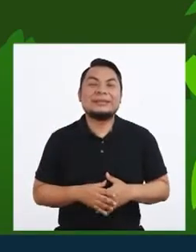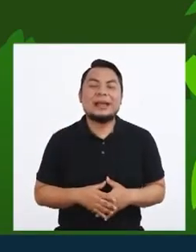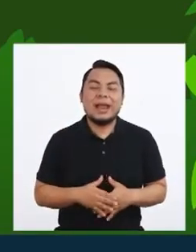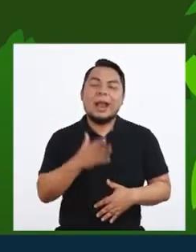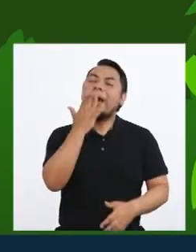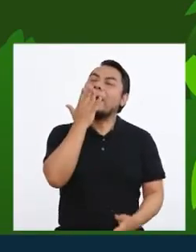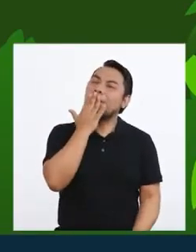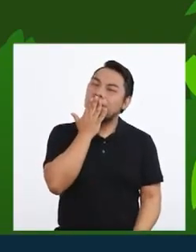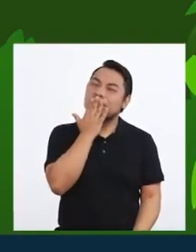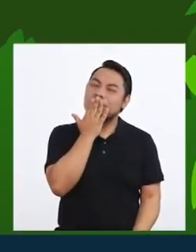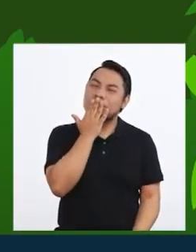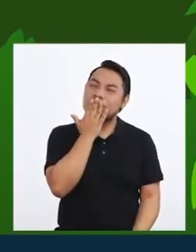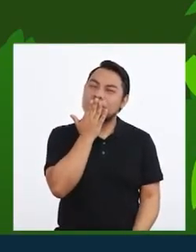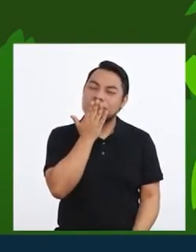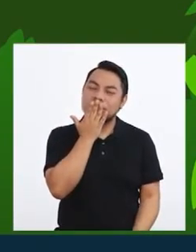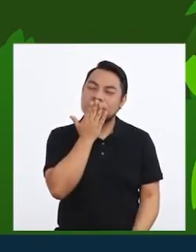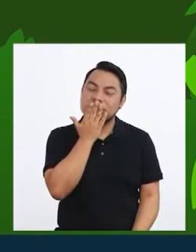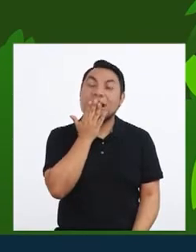¡Empecemos!